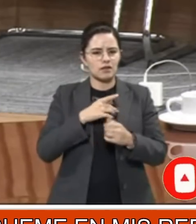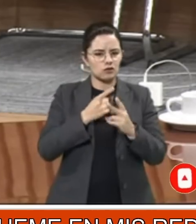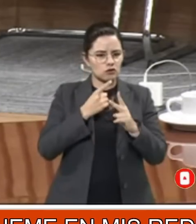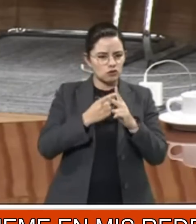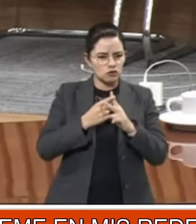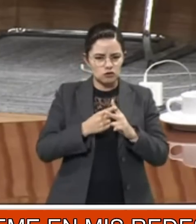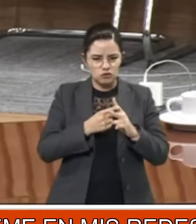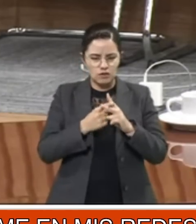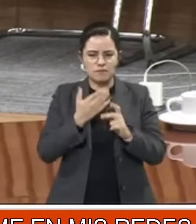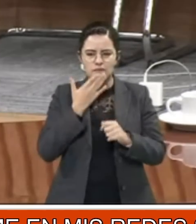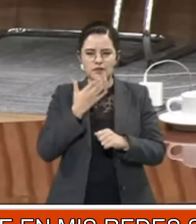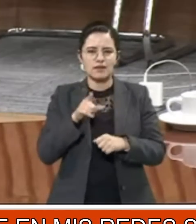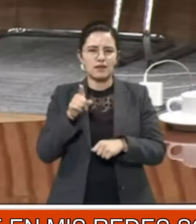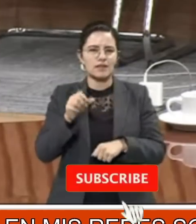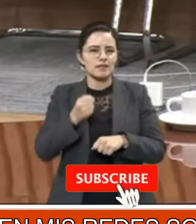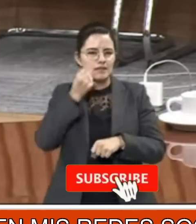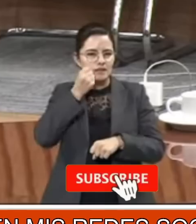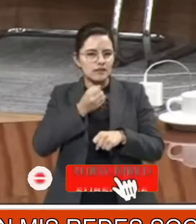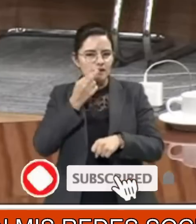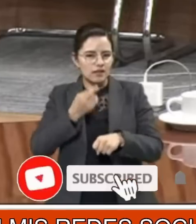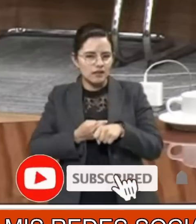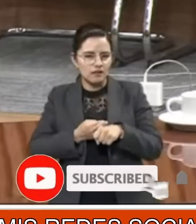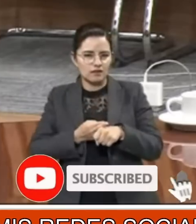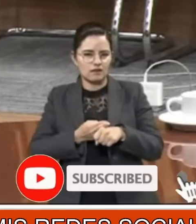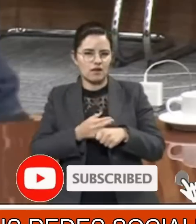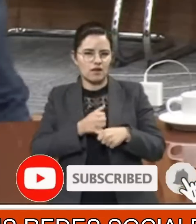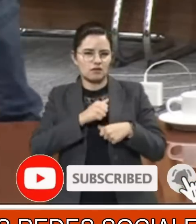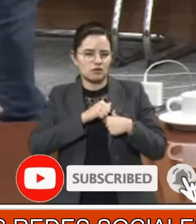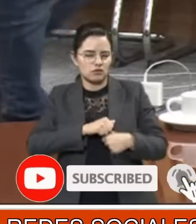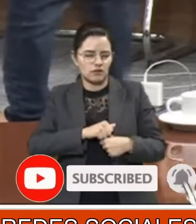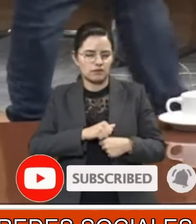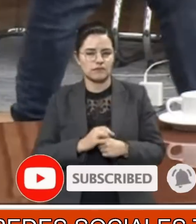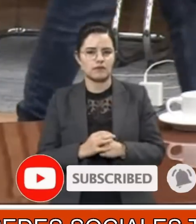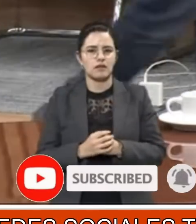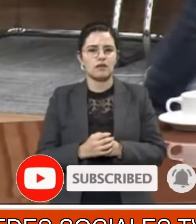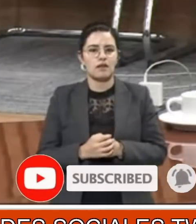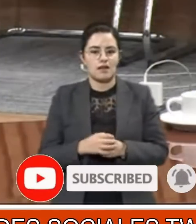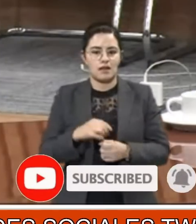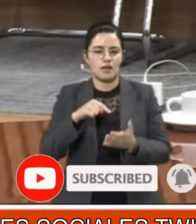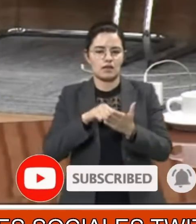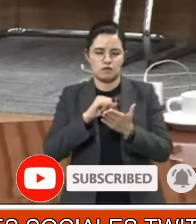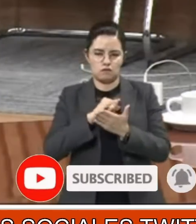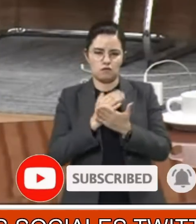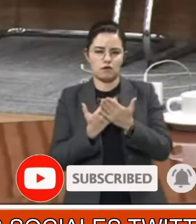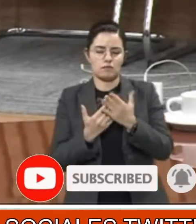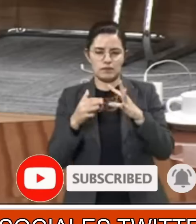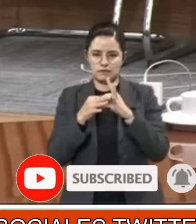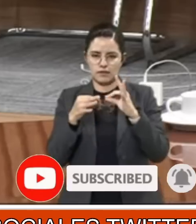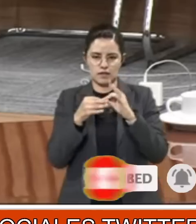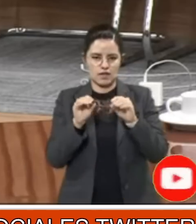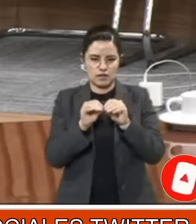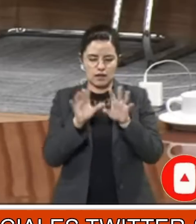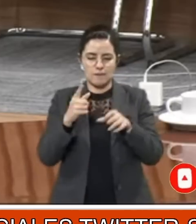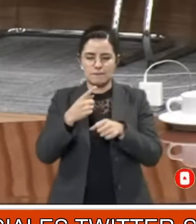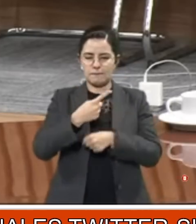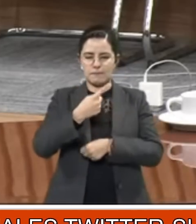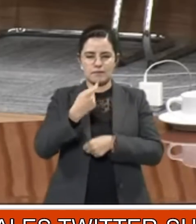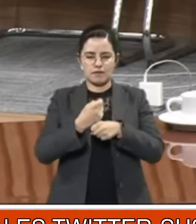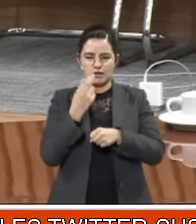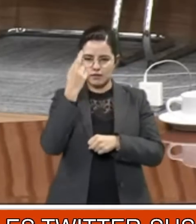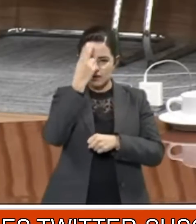hay que iniciar señalando que el INE planifica y gasta muy mal el dinero del pueblo de México. Eso consigna este informe del órgano interno de